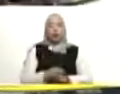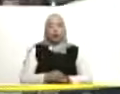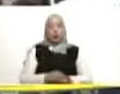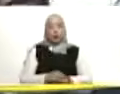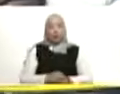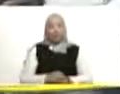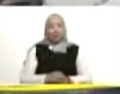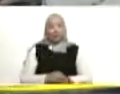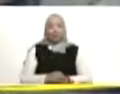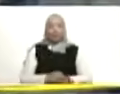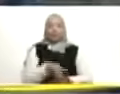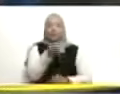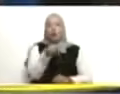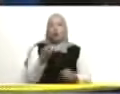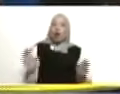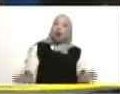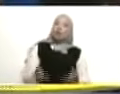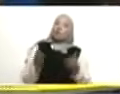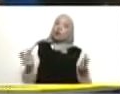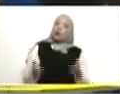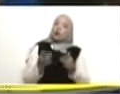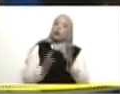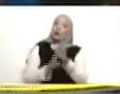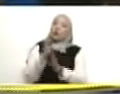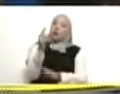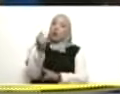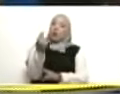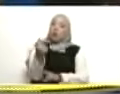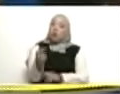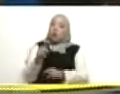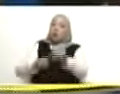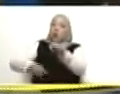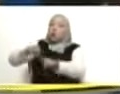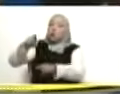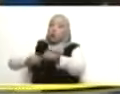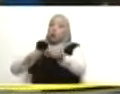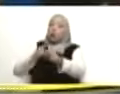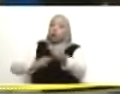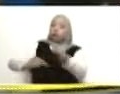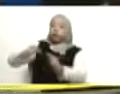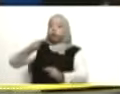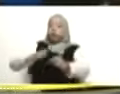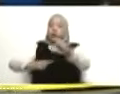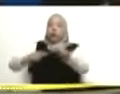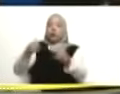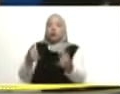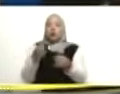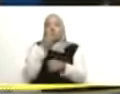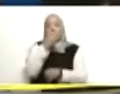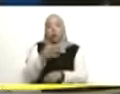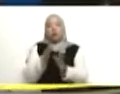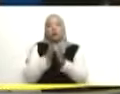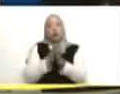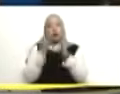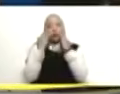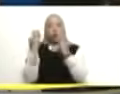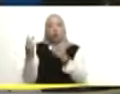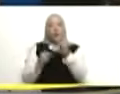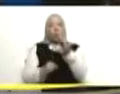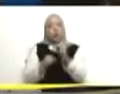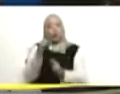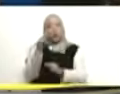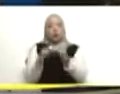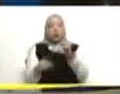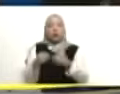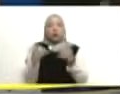Además vamos a impulsar créditos para materiales de construcción, porque hay gente que, bueno, de repente construye